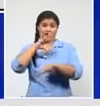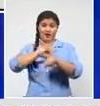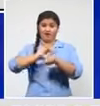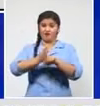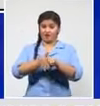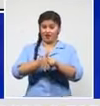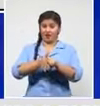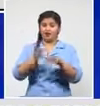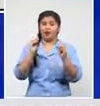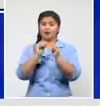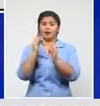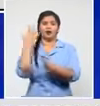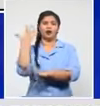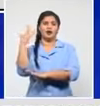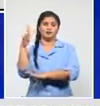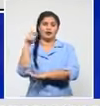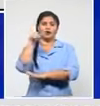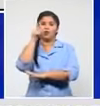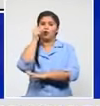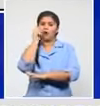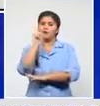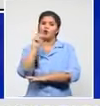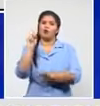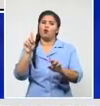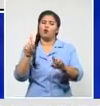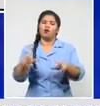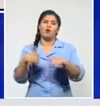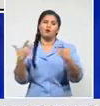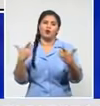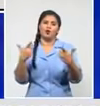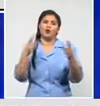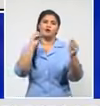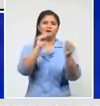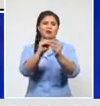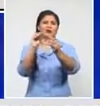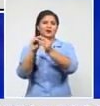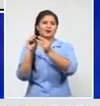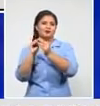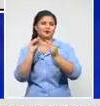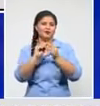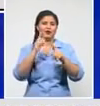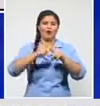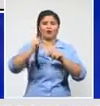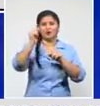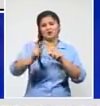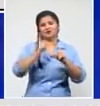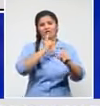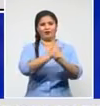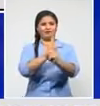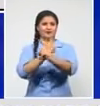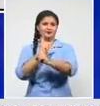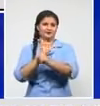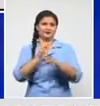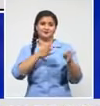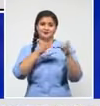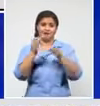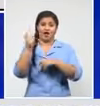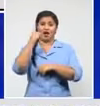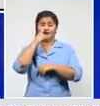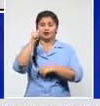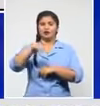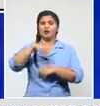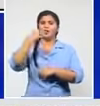están establecidas. Y al final le vamos a dedicar unos minutos a esto, porque creemos que ahí está el